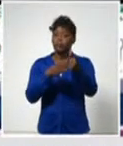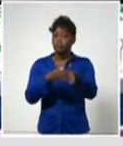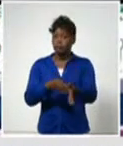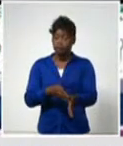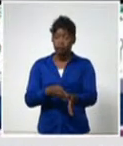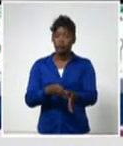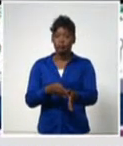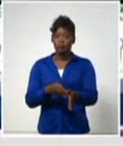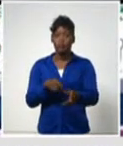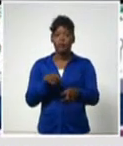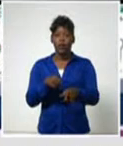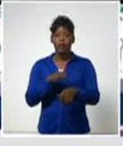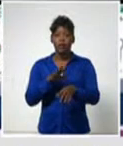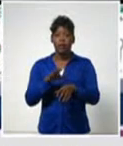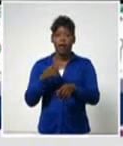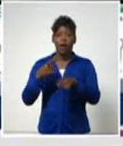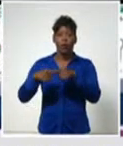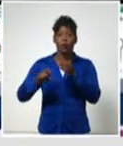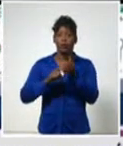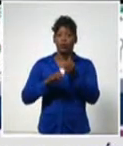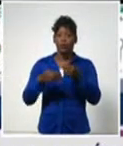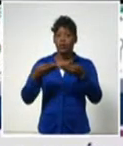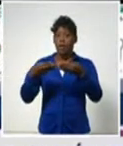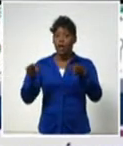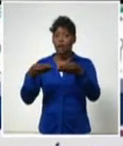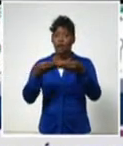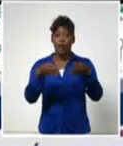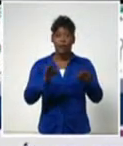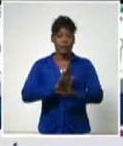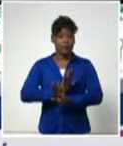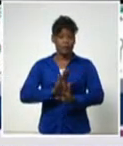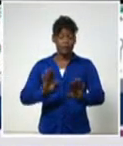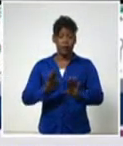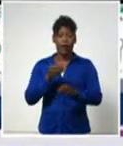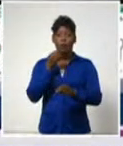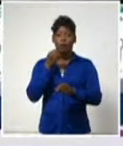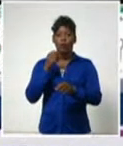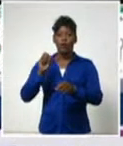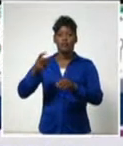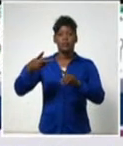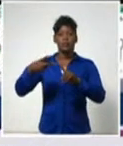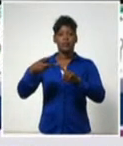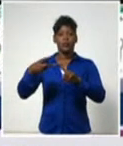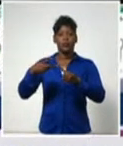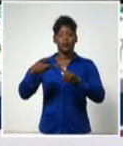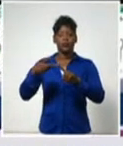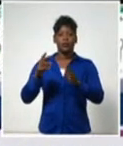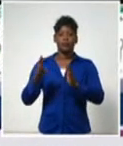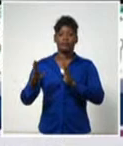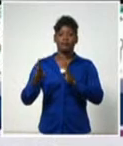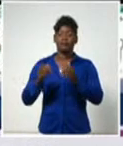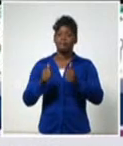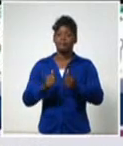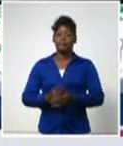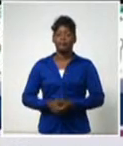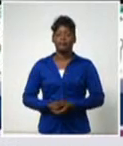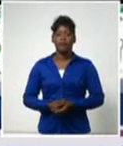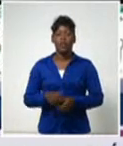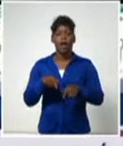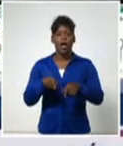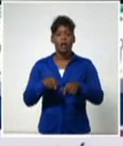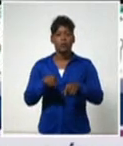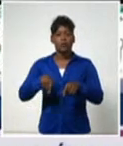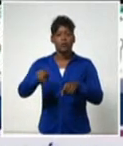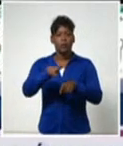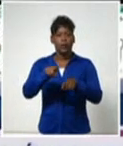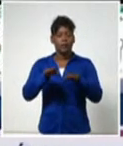viven la primera fase puedan entonces entrar en una segunda etapa recuperativa. La sintonía es hasta las 10 de la mañana